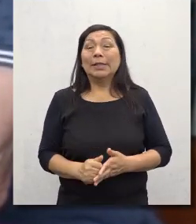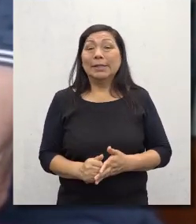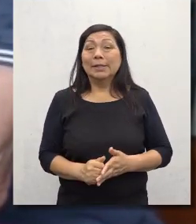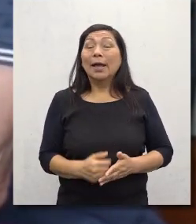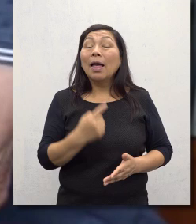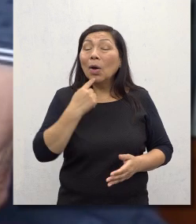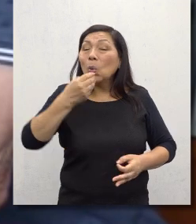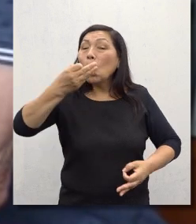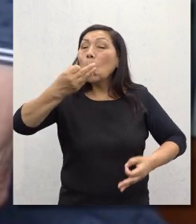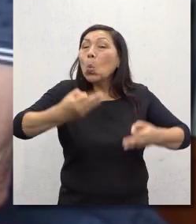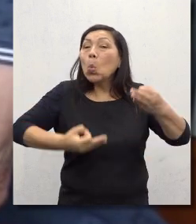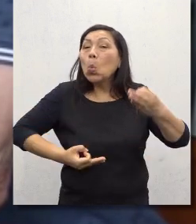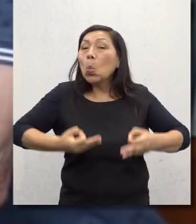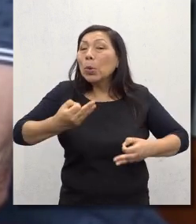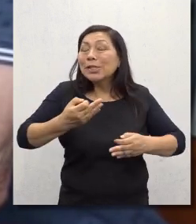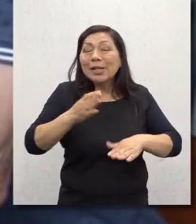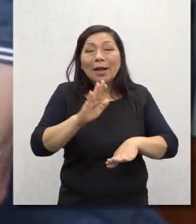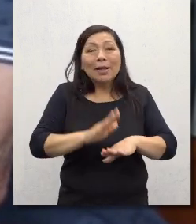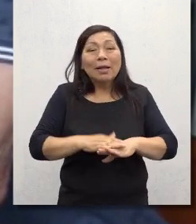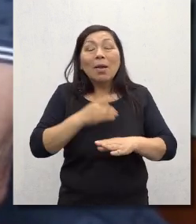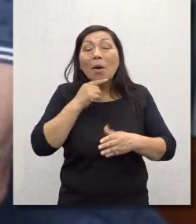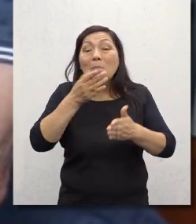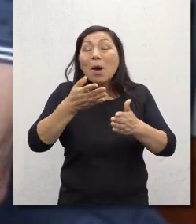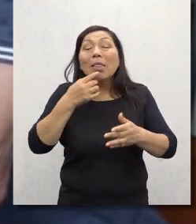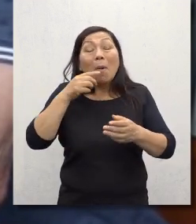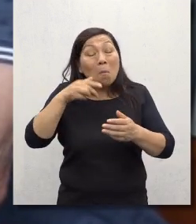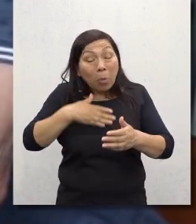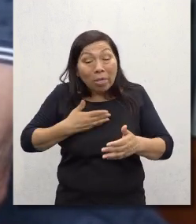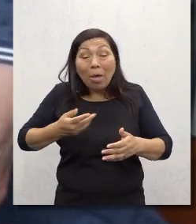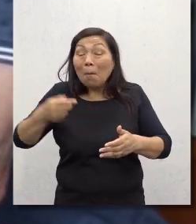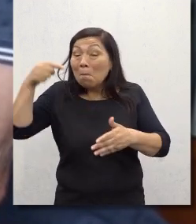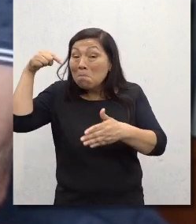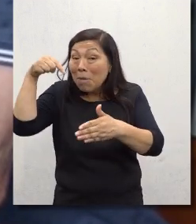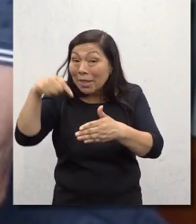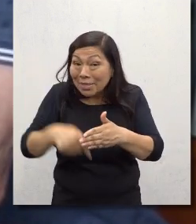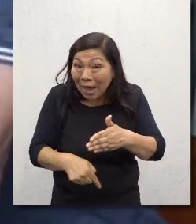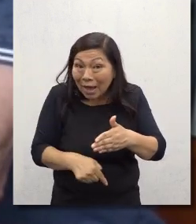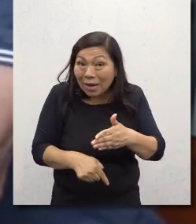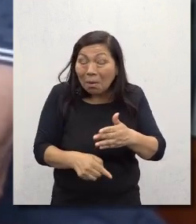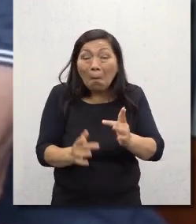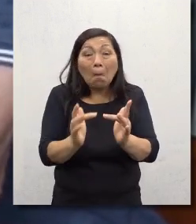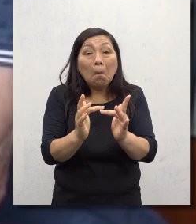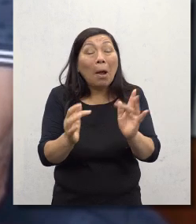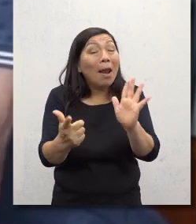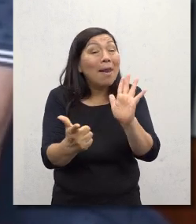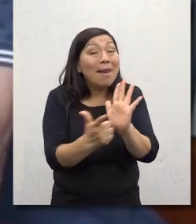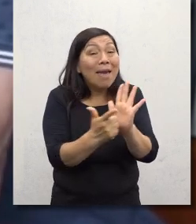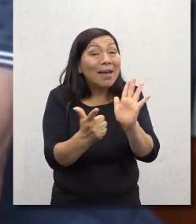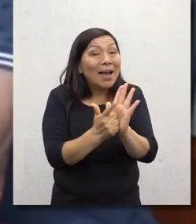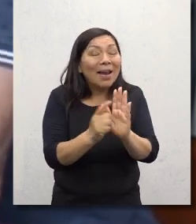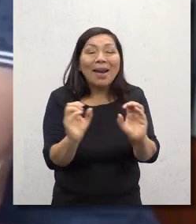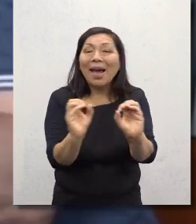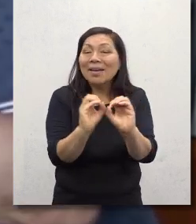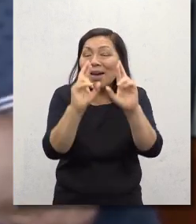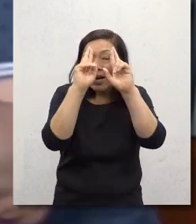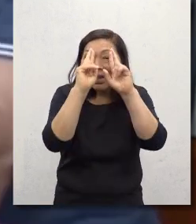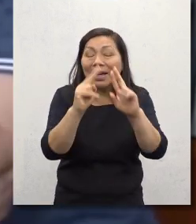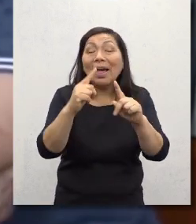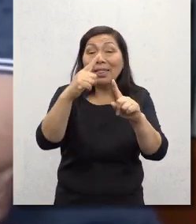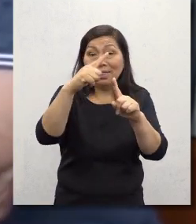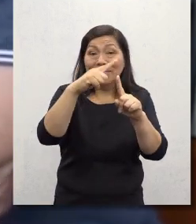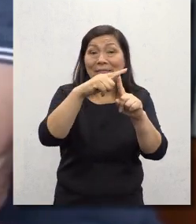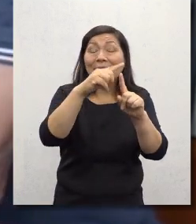Constitucional abrió el debate sobre la eutanasia en Italia, donde existe un vacío legal al respecto. El